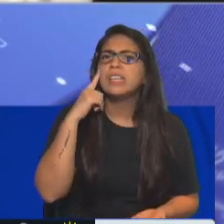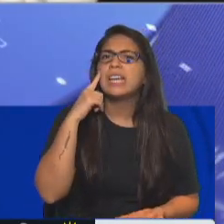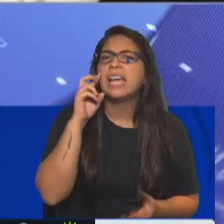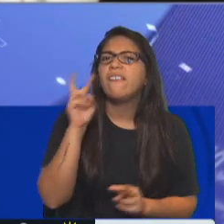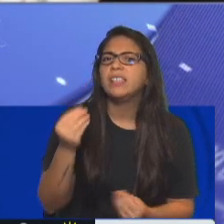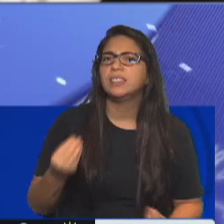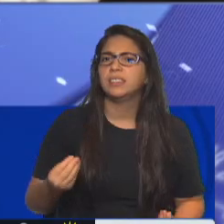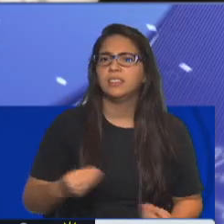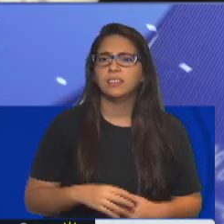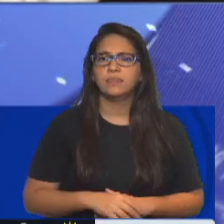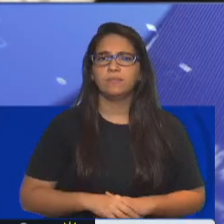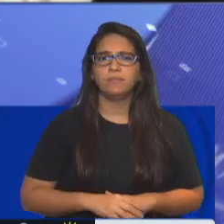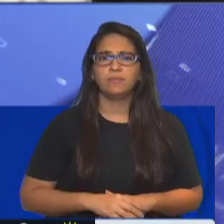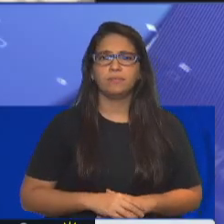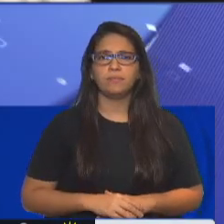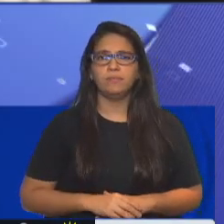Mira,